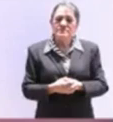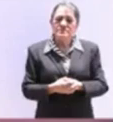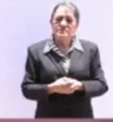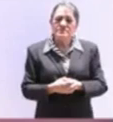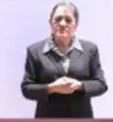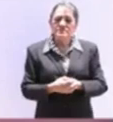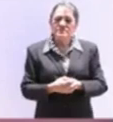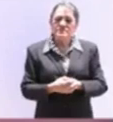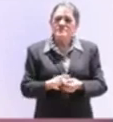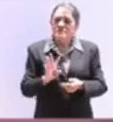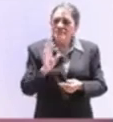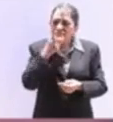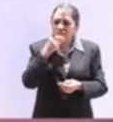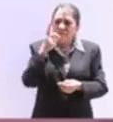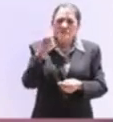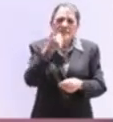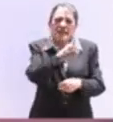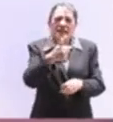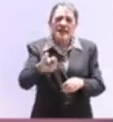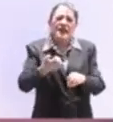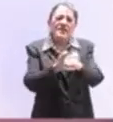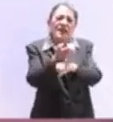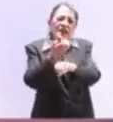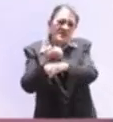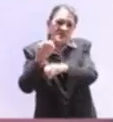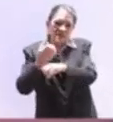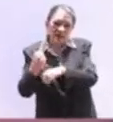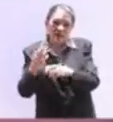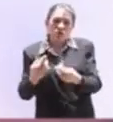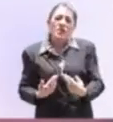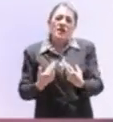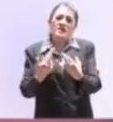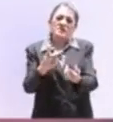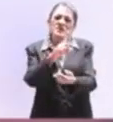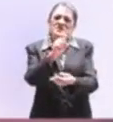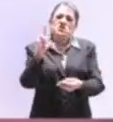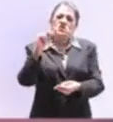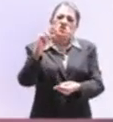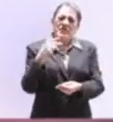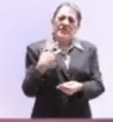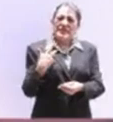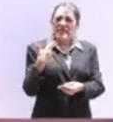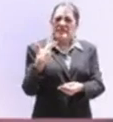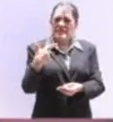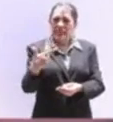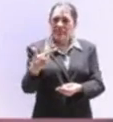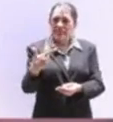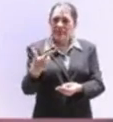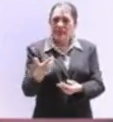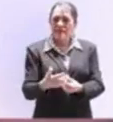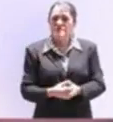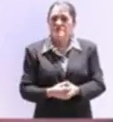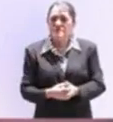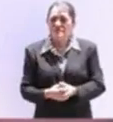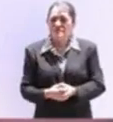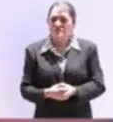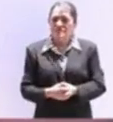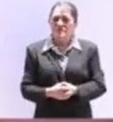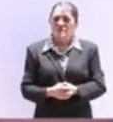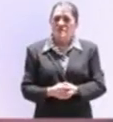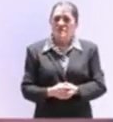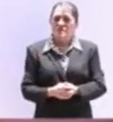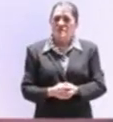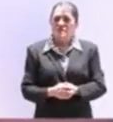del FICE, el Estado va a recibir 187 millones de pesos. Como ustedes se dan cuenta, la